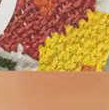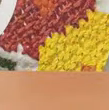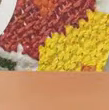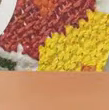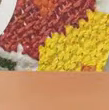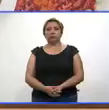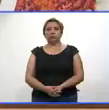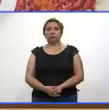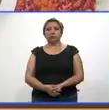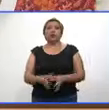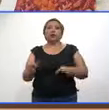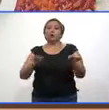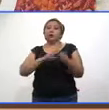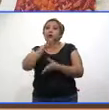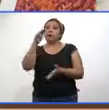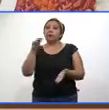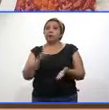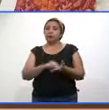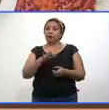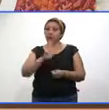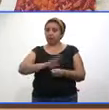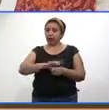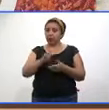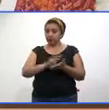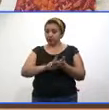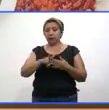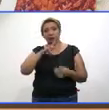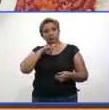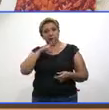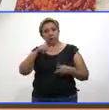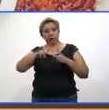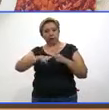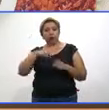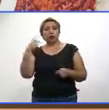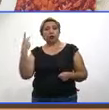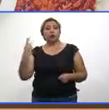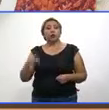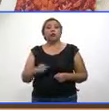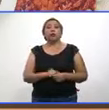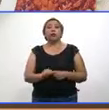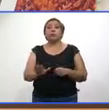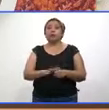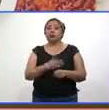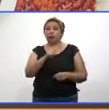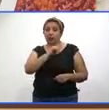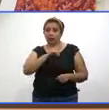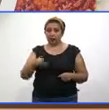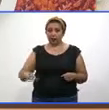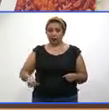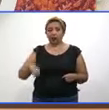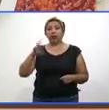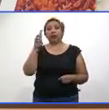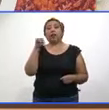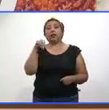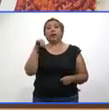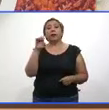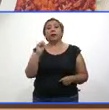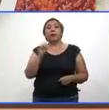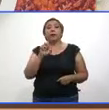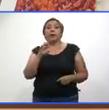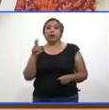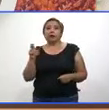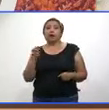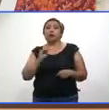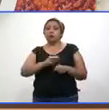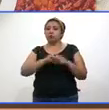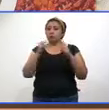Y trabajando en una Mérida más verde y sustentable, al inicio de su administración, el alcalde de Mérida, Renán Barrera Concha, puso la